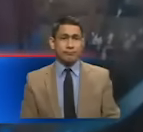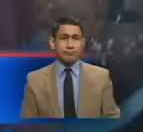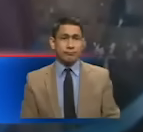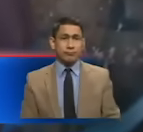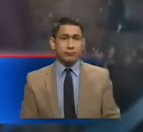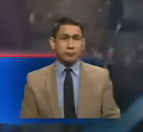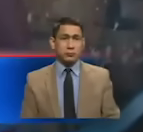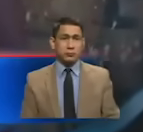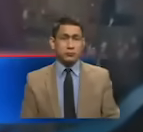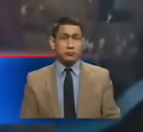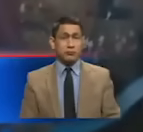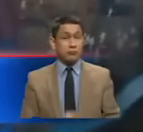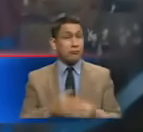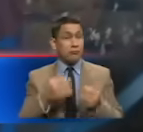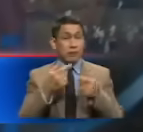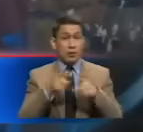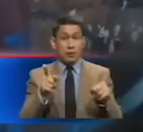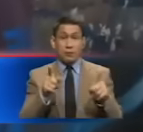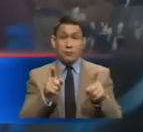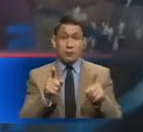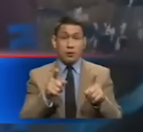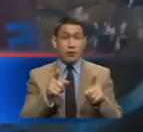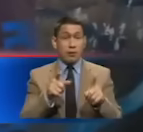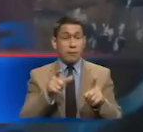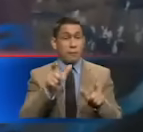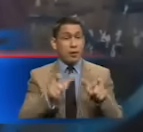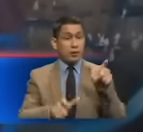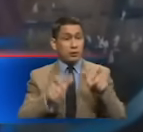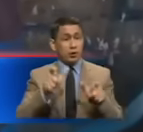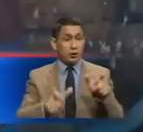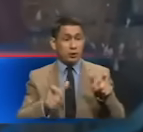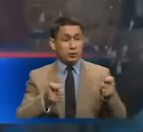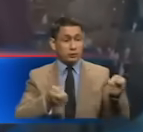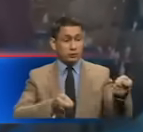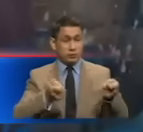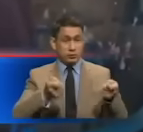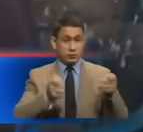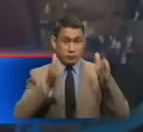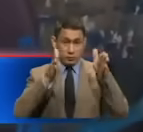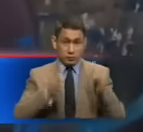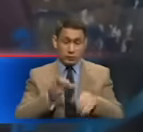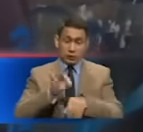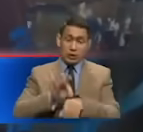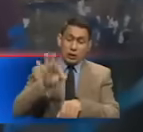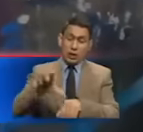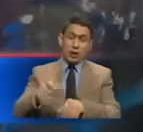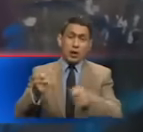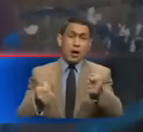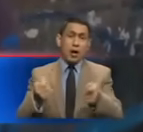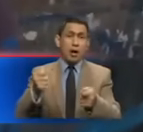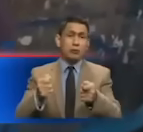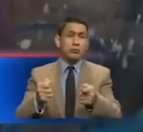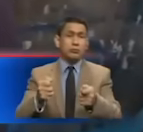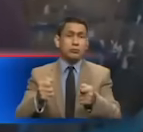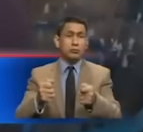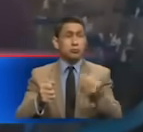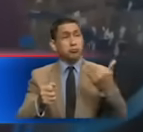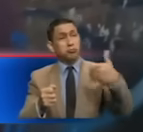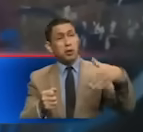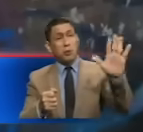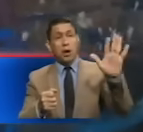pasa es que los dueños, no sé si por factor económico, quizás no eso, pero el carro ahí tiene 2 o 3 meses, pero ya se lo ha